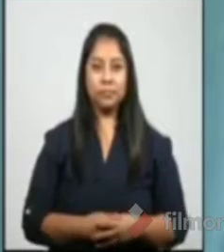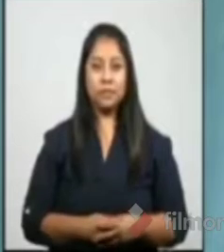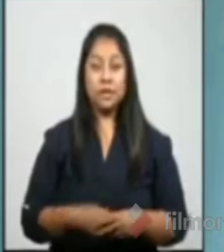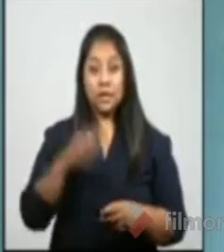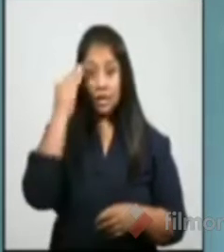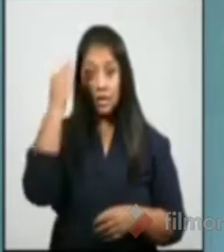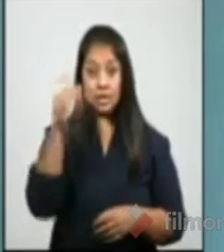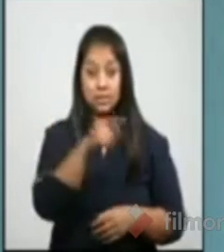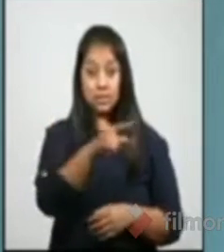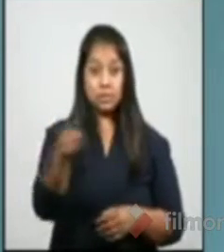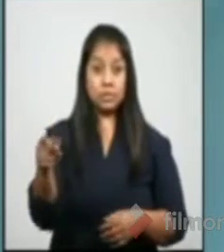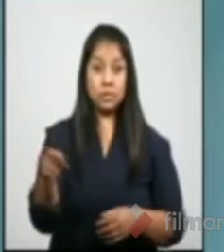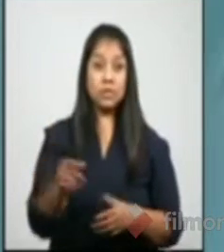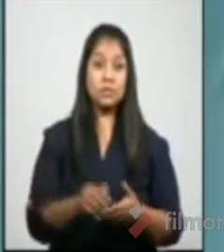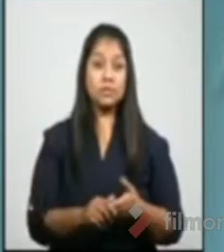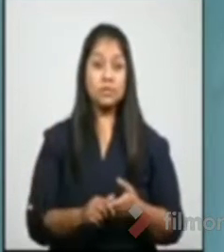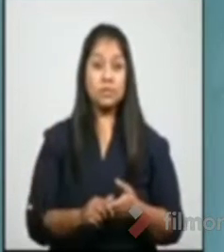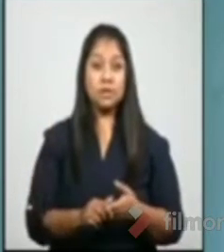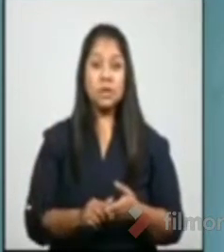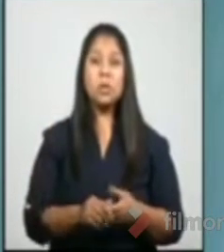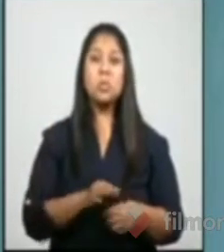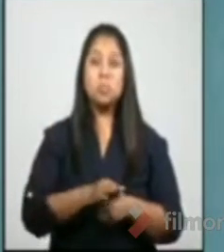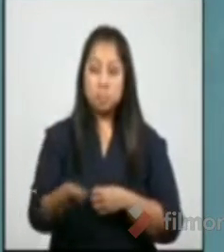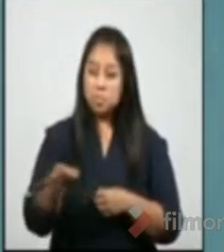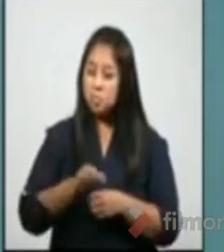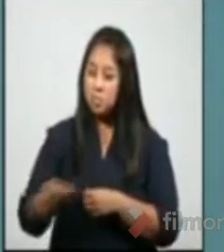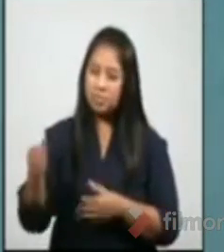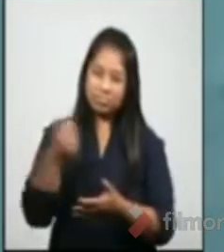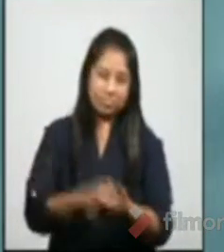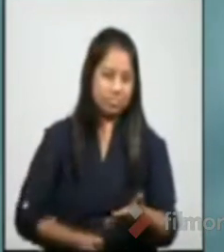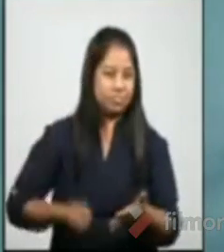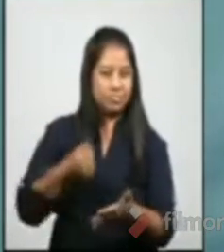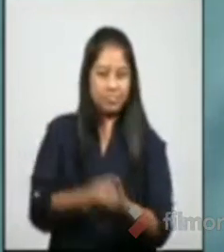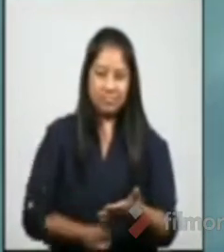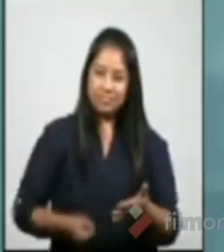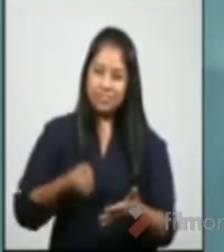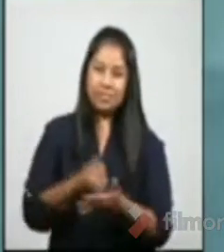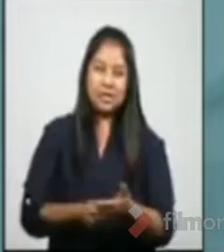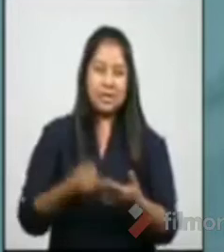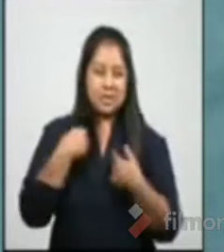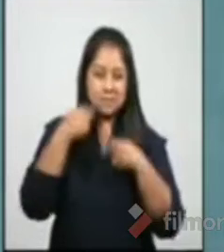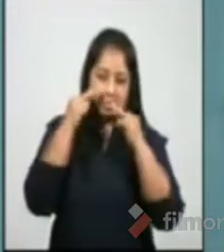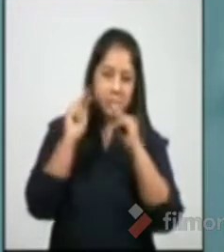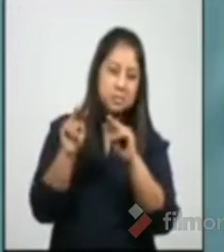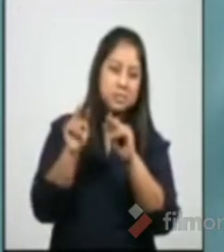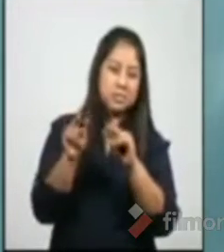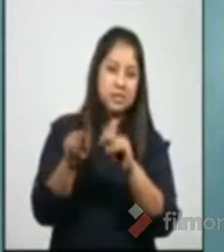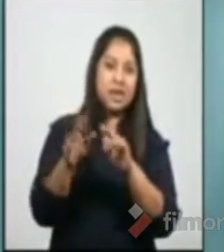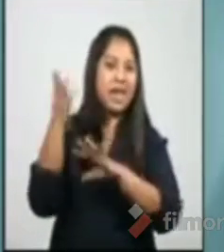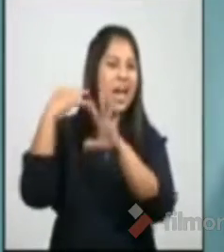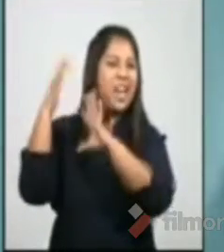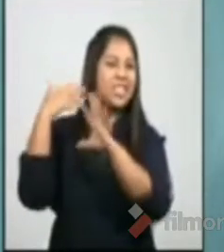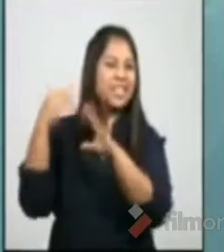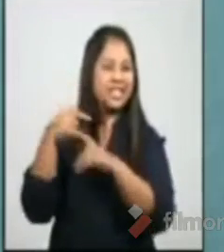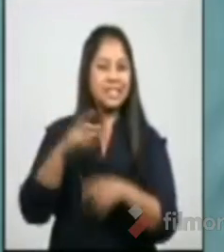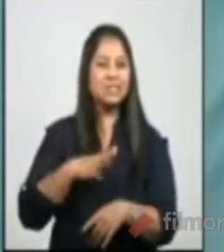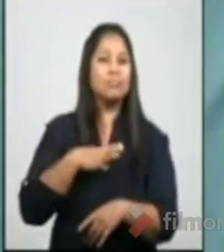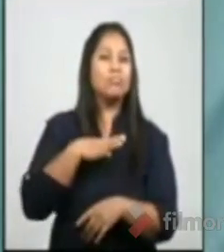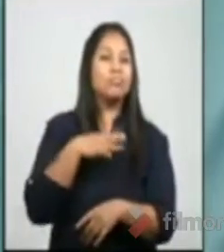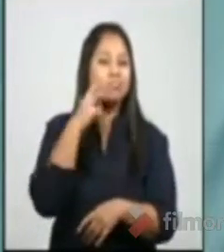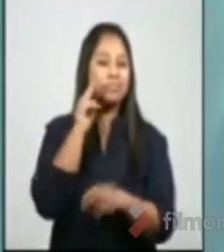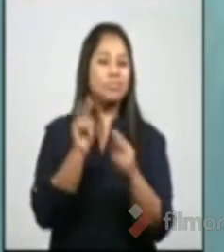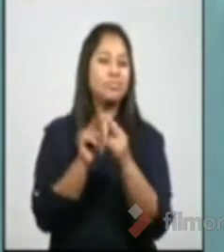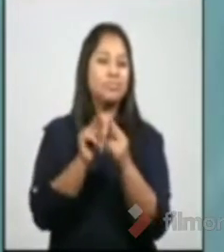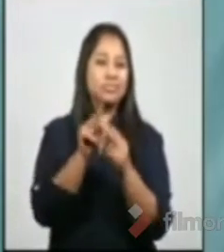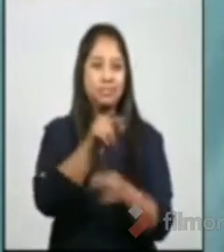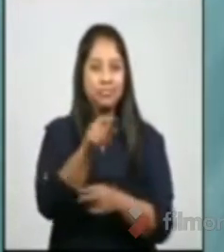Gracias a ustedes, un pueblo luchador, que lo vi desde el primer día que tuve la suerte de conocerlos. Un